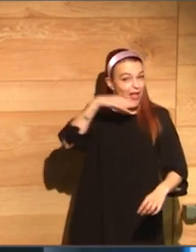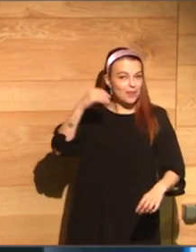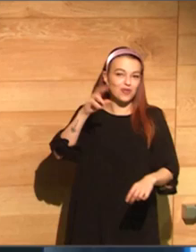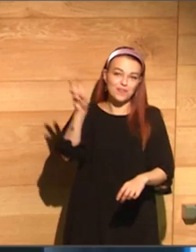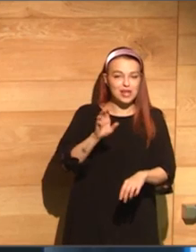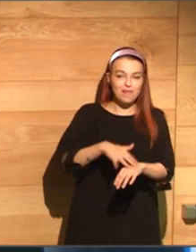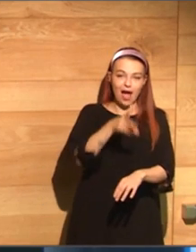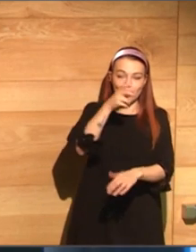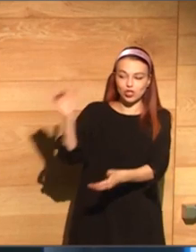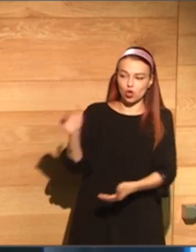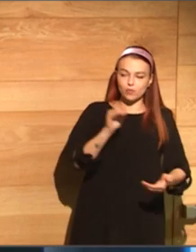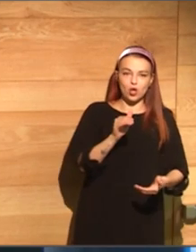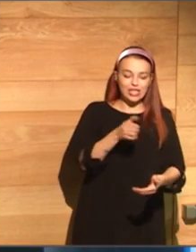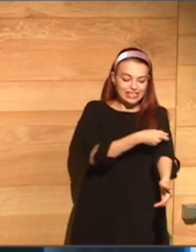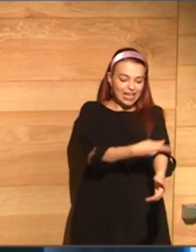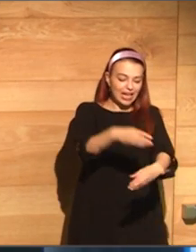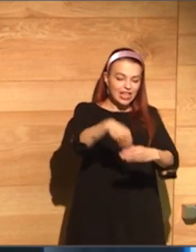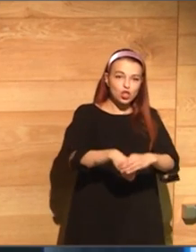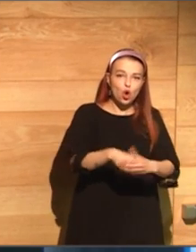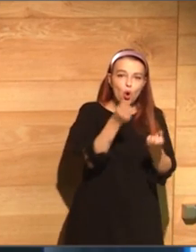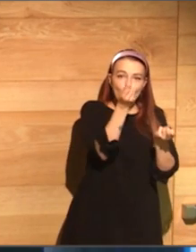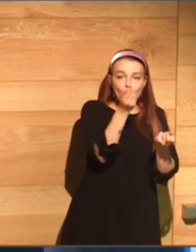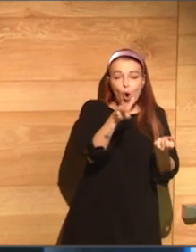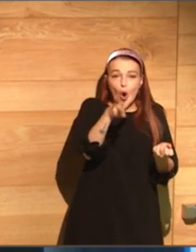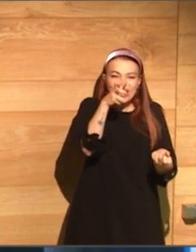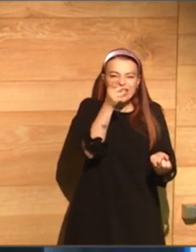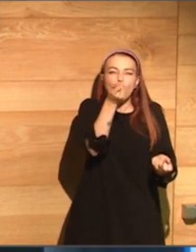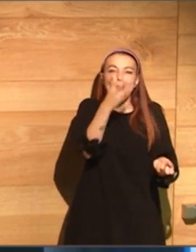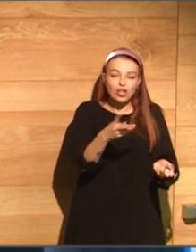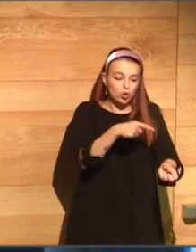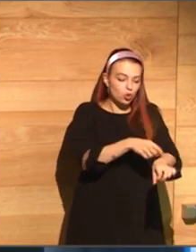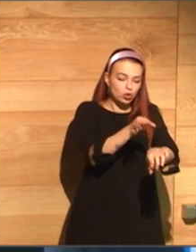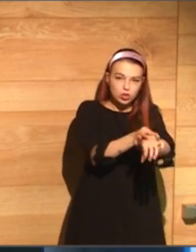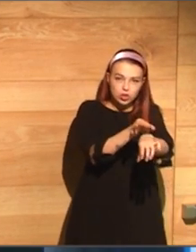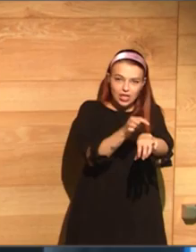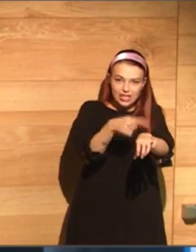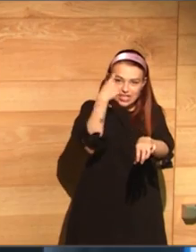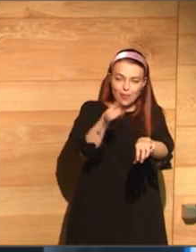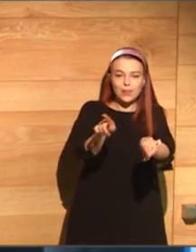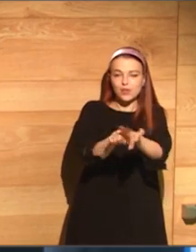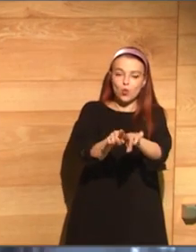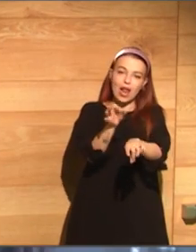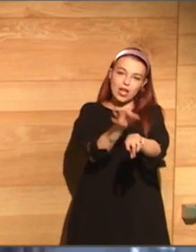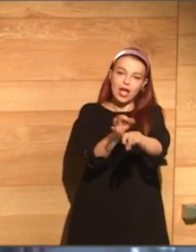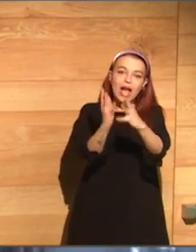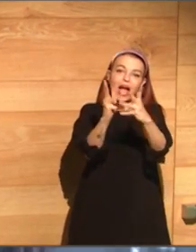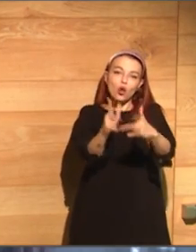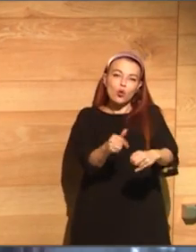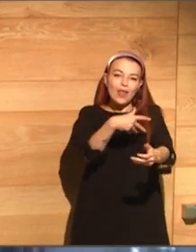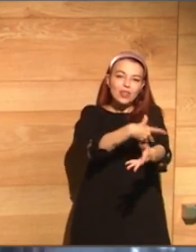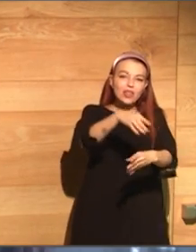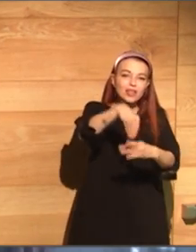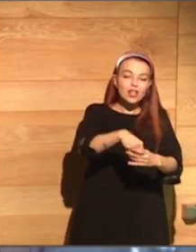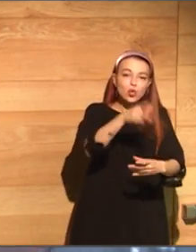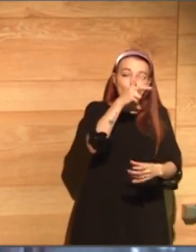sangre? El oxígeno de la sangre, sí. Pero señor. tiene pinchitos. Es como un pulsioxímetro. Un algoritmo. Pulsioxímetro, no es un